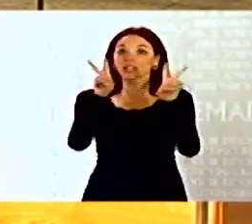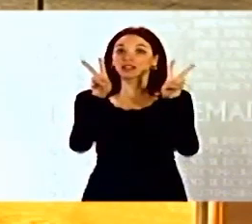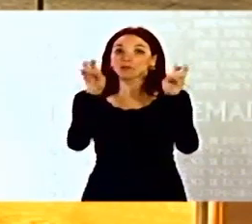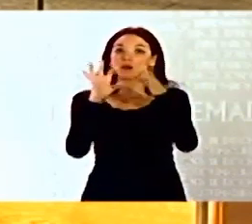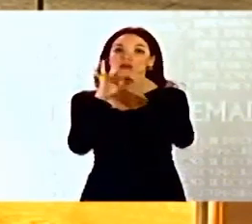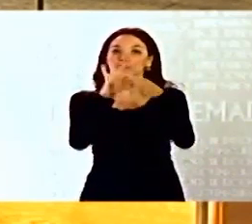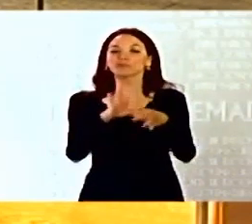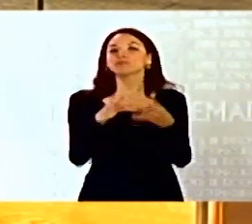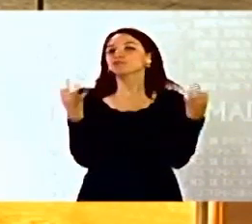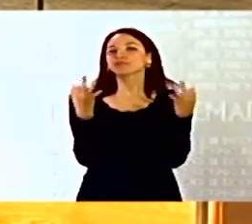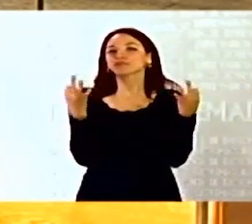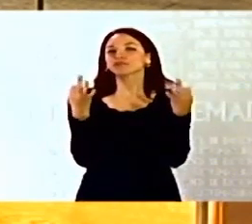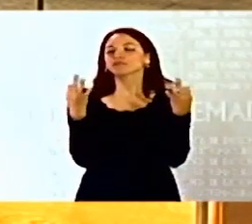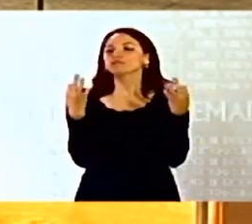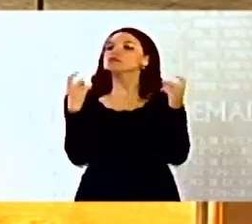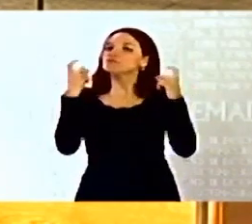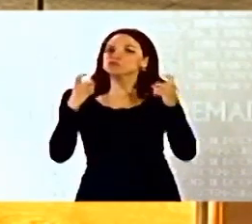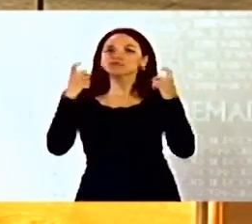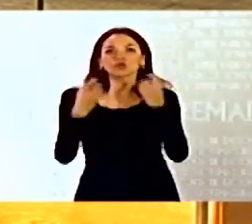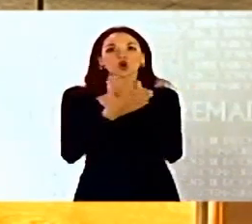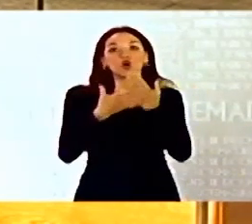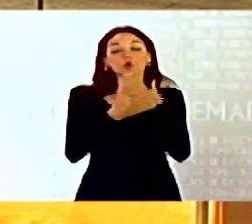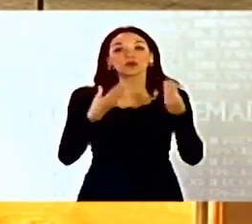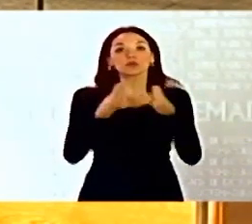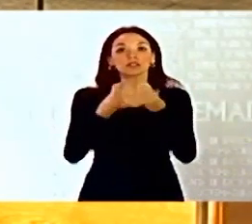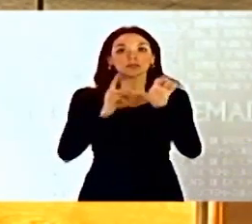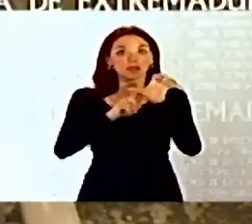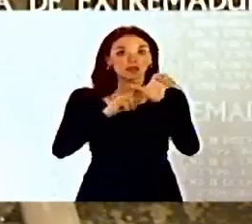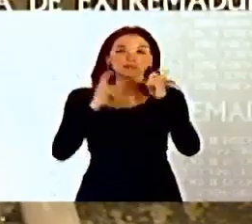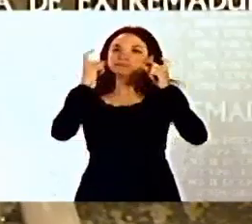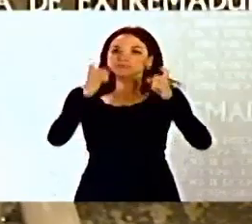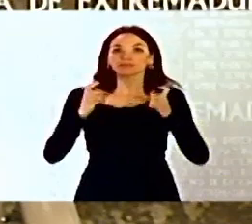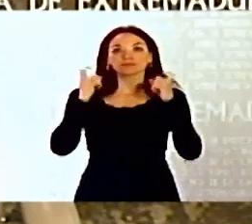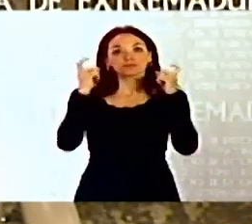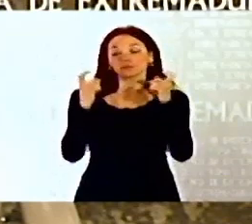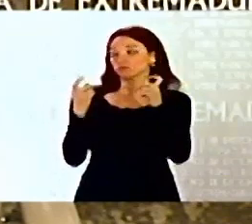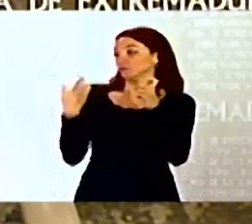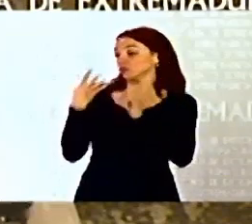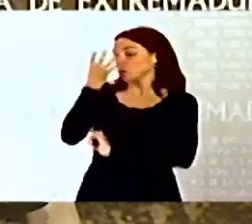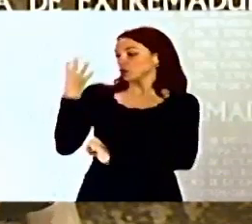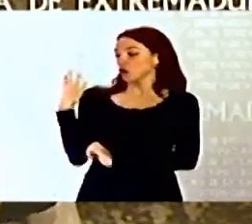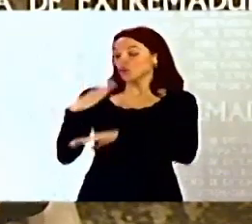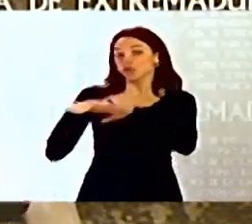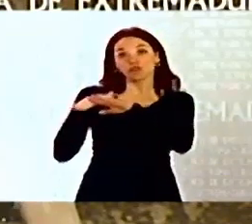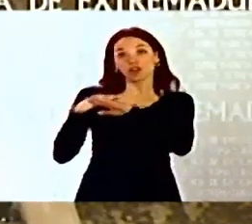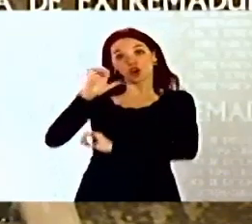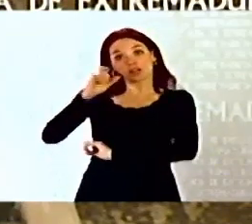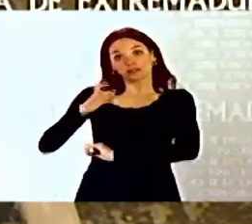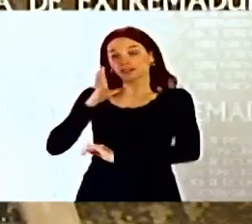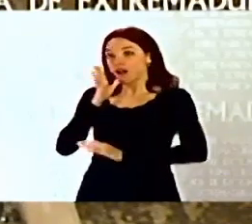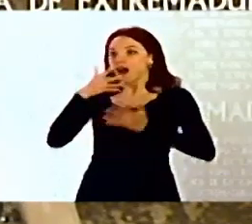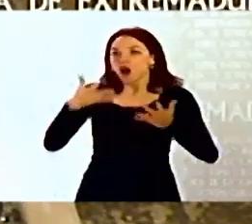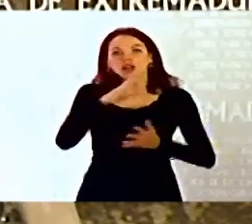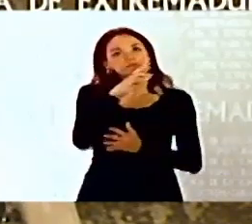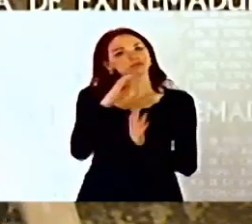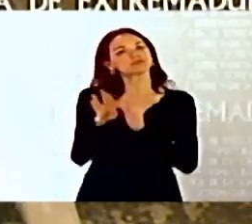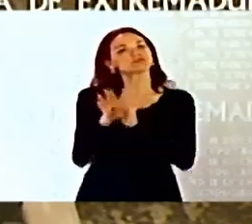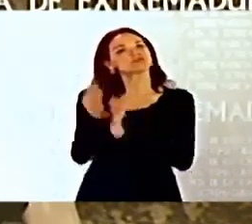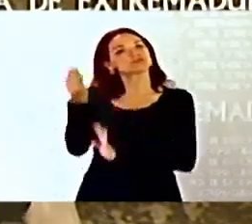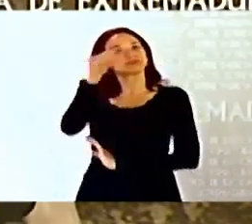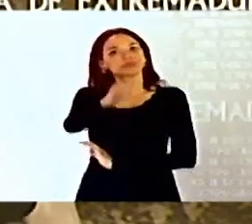el empeño que tiene este Gobierno, el de la Junta de Extremadura, que tuvo en la legislatura pasada y que mantiene en esta, de